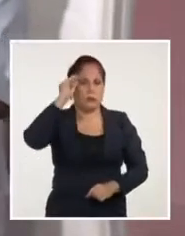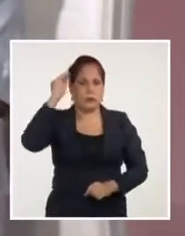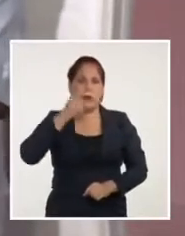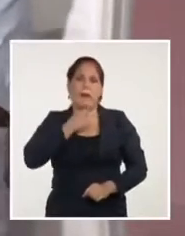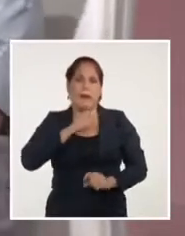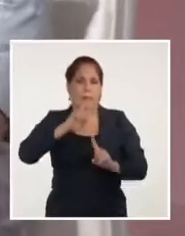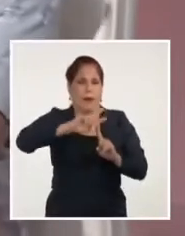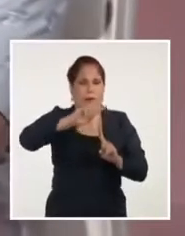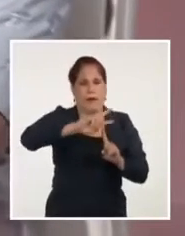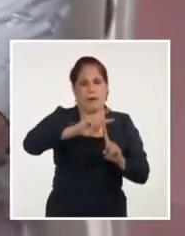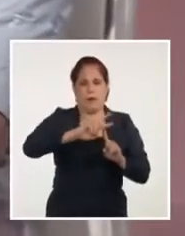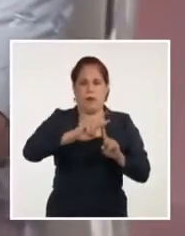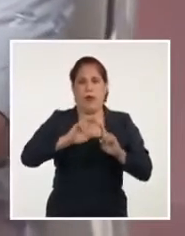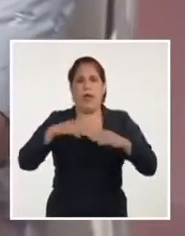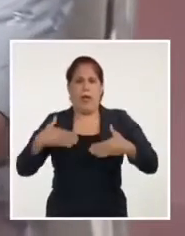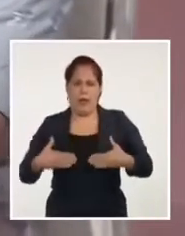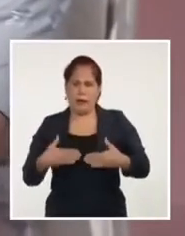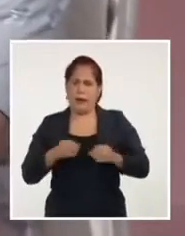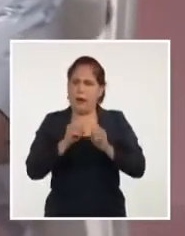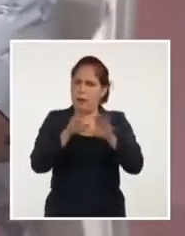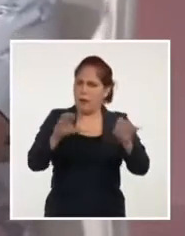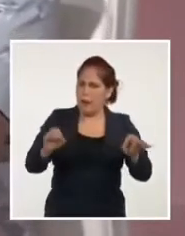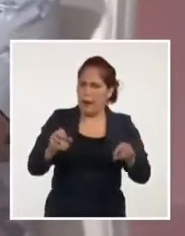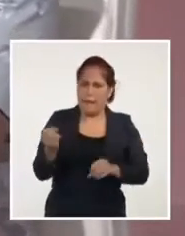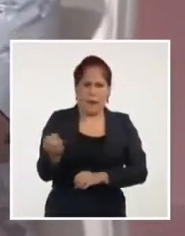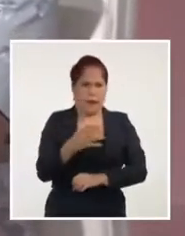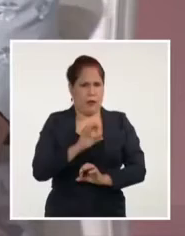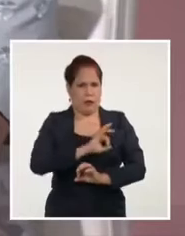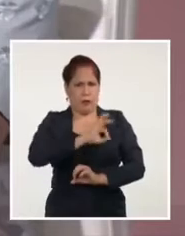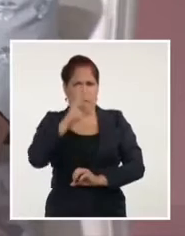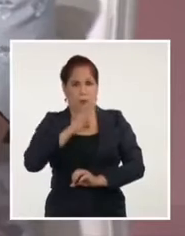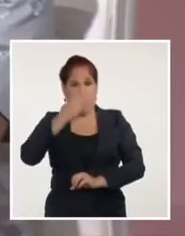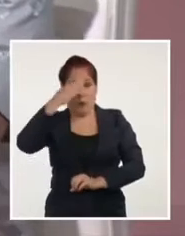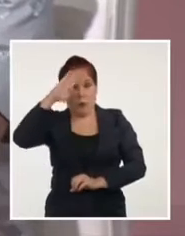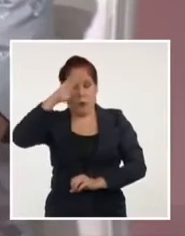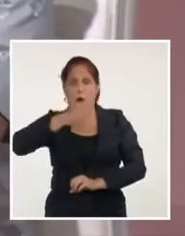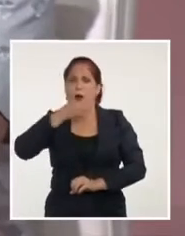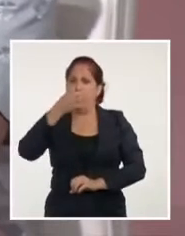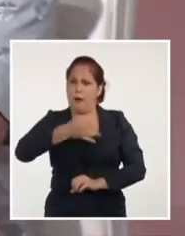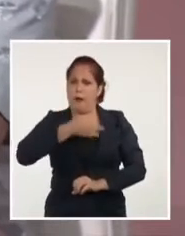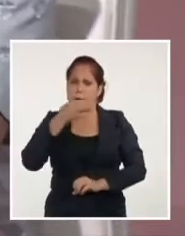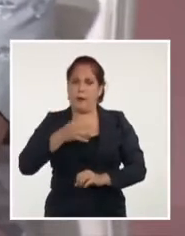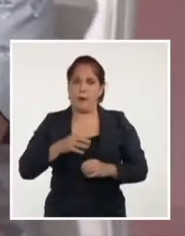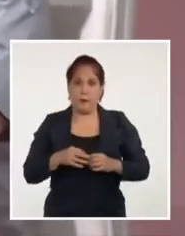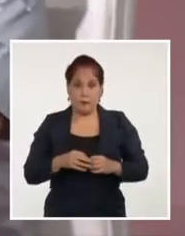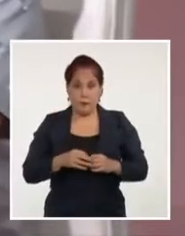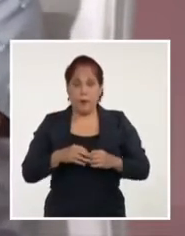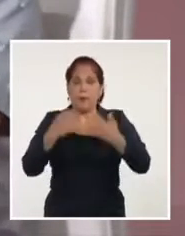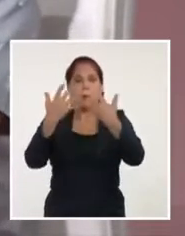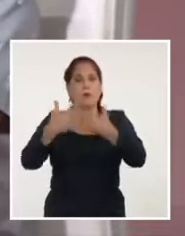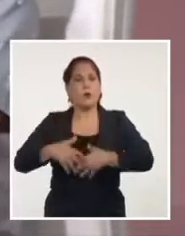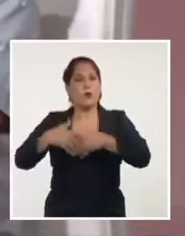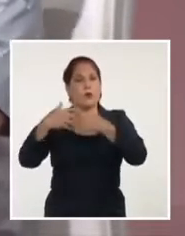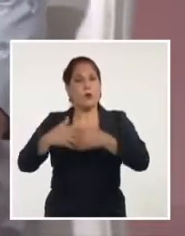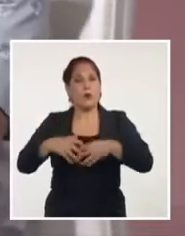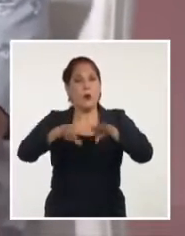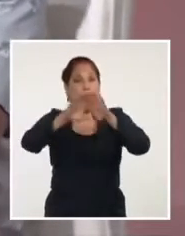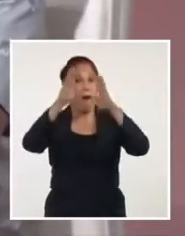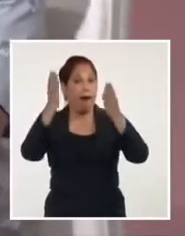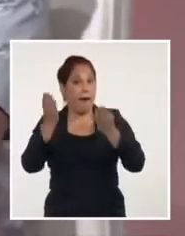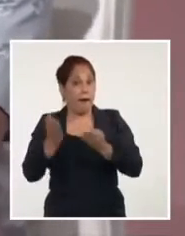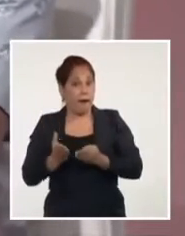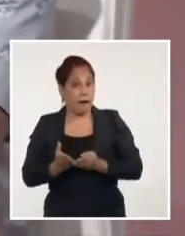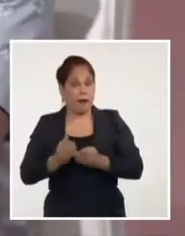de manipularlos, que no trate de tener reglas que sí son utilizadas constantemente en la producción global, que